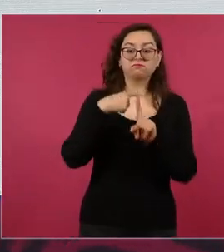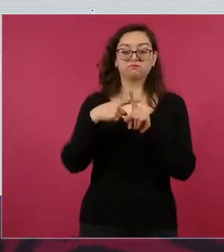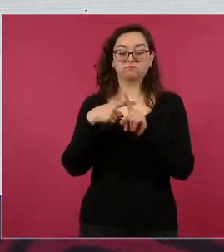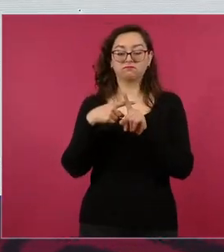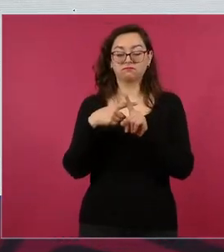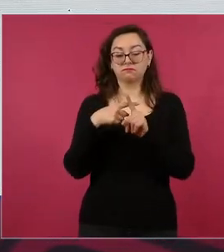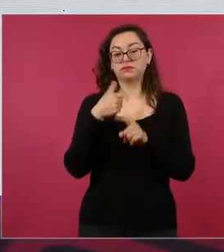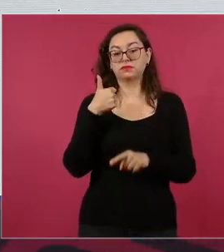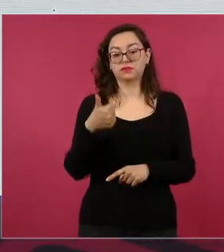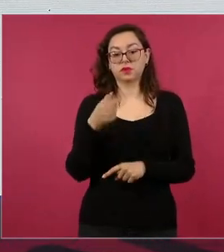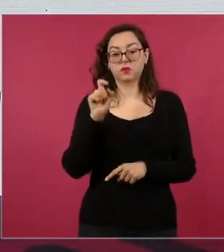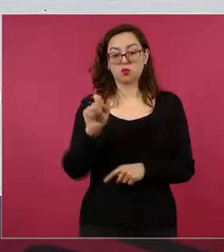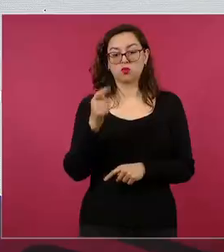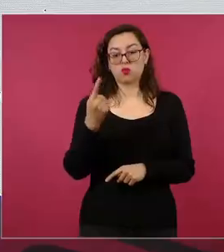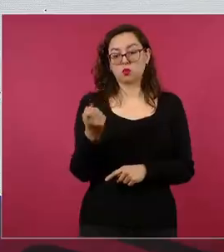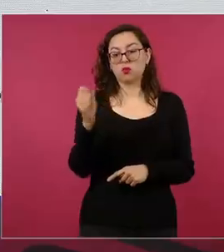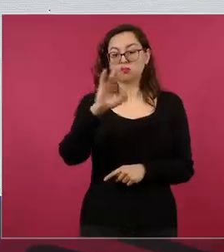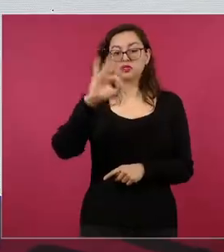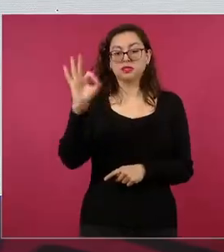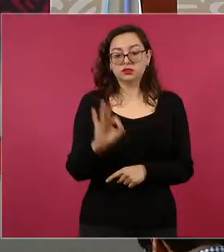6.1 en términos reales.